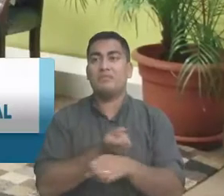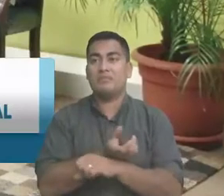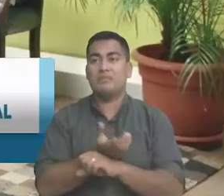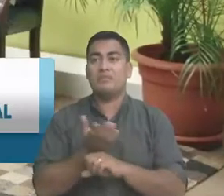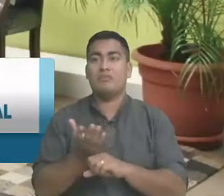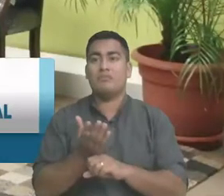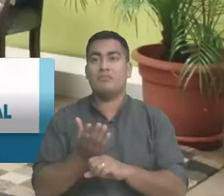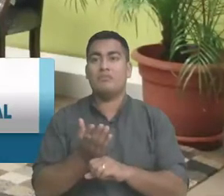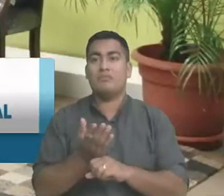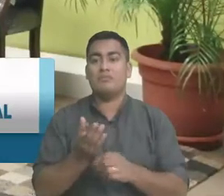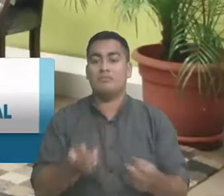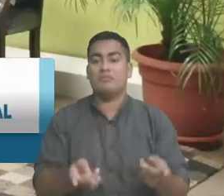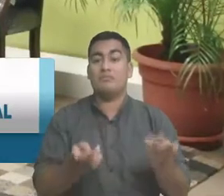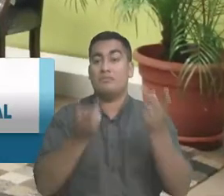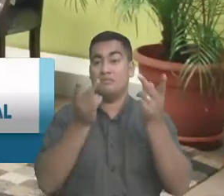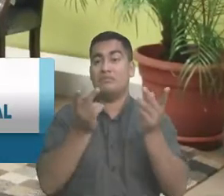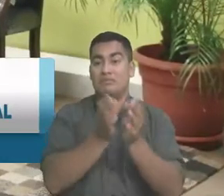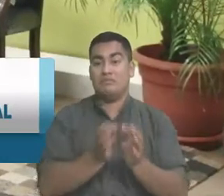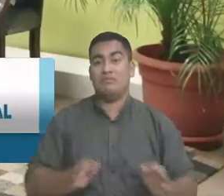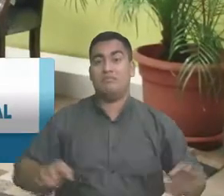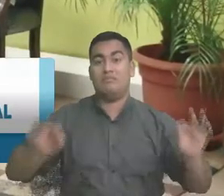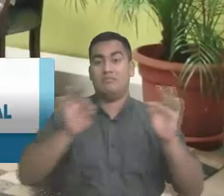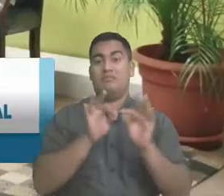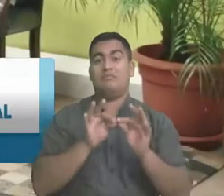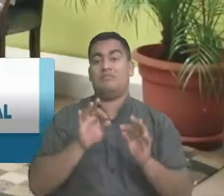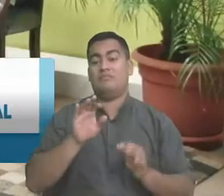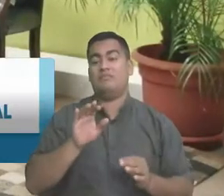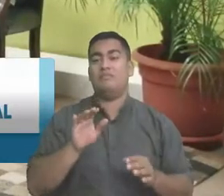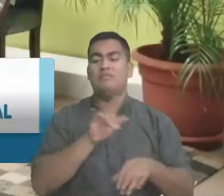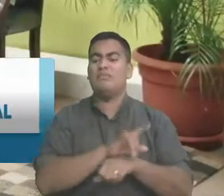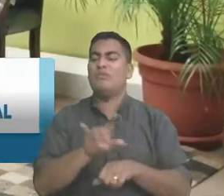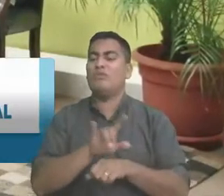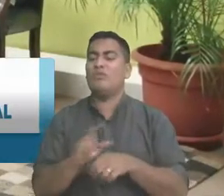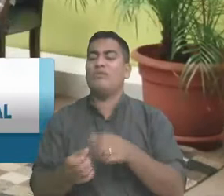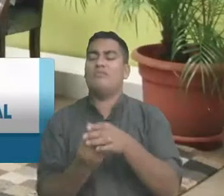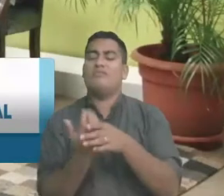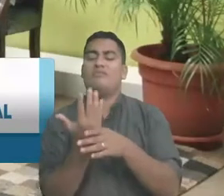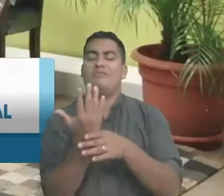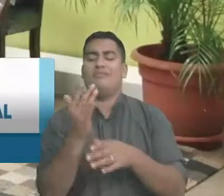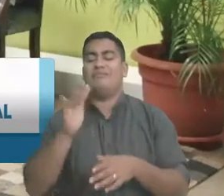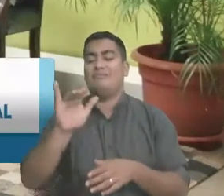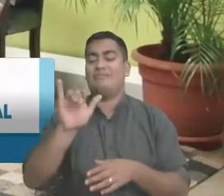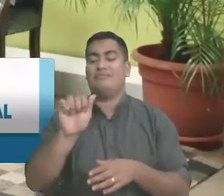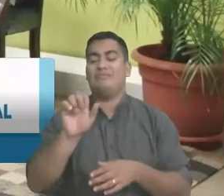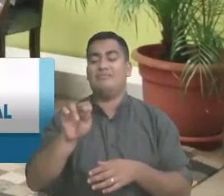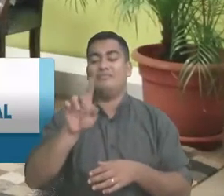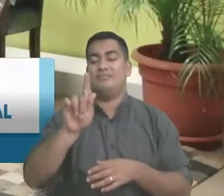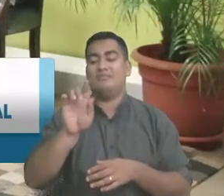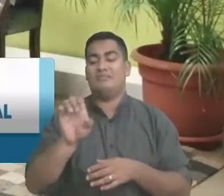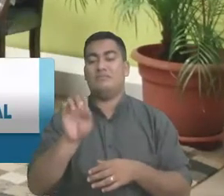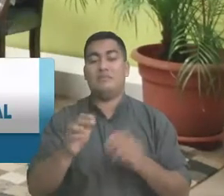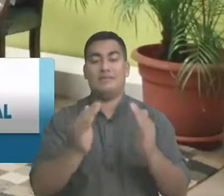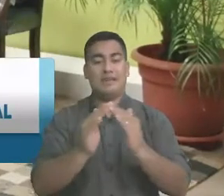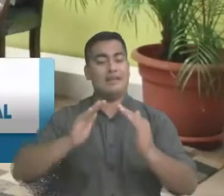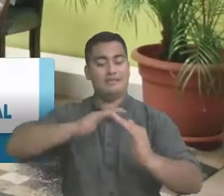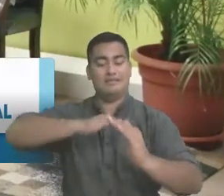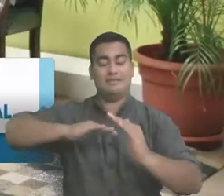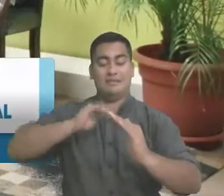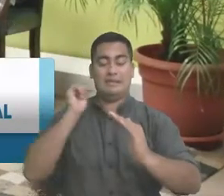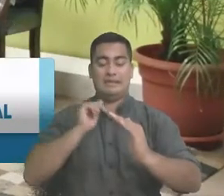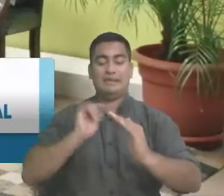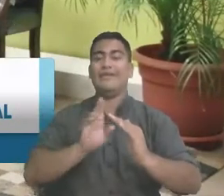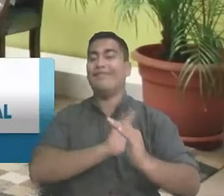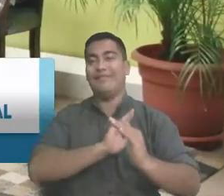viva. Yo hago énfasis en eso, en utilizar la plantita viva porque es la que tenemos en el patio de nuestra casa, que